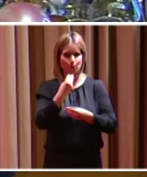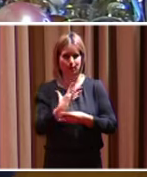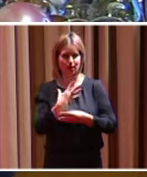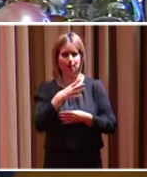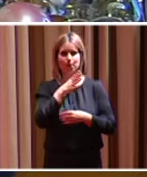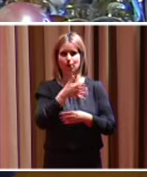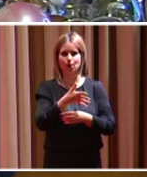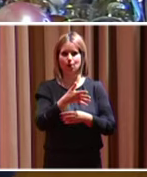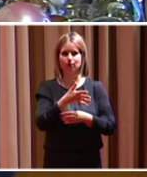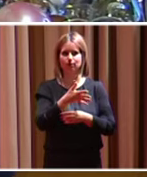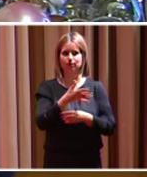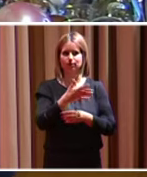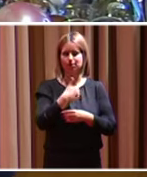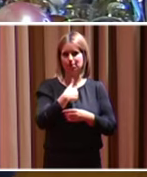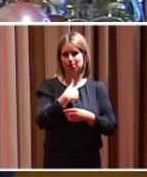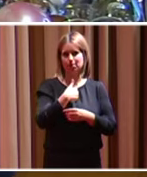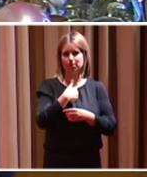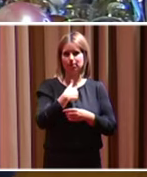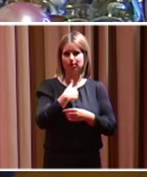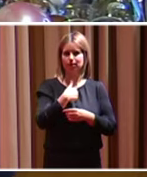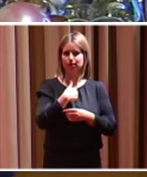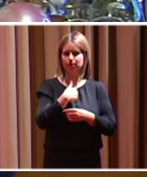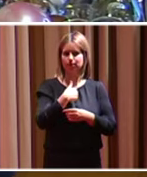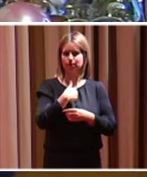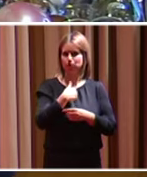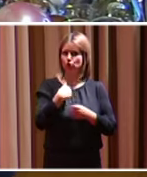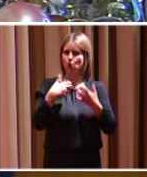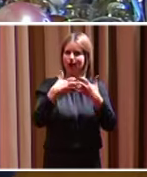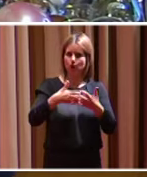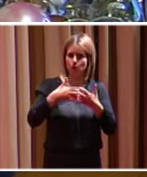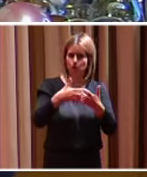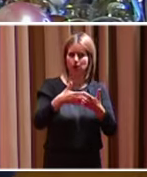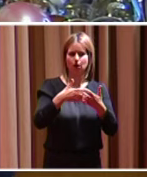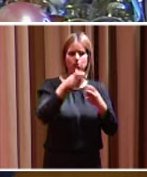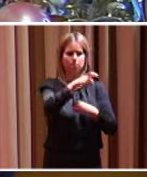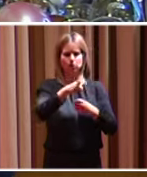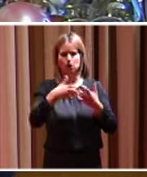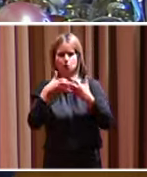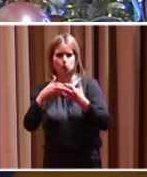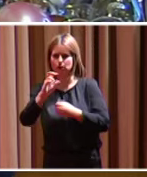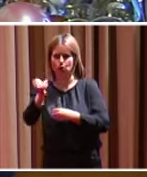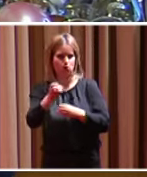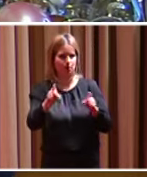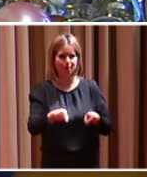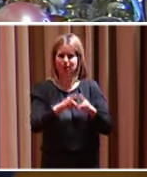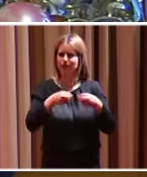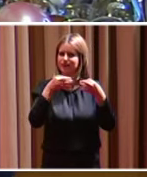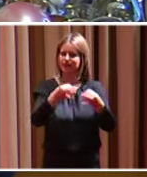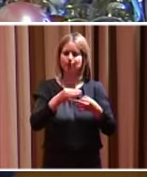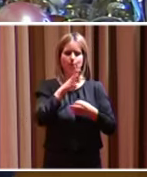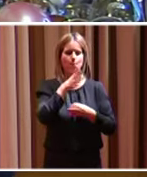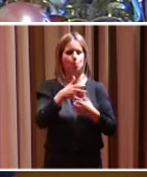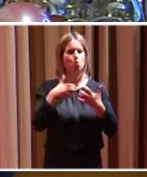sentido de mi apoliticidad. Lo mismo he luchado a favor de uno que a favor de otro.